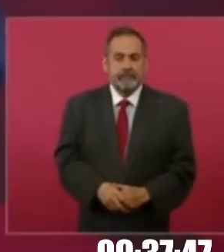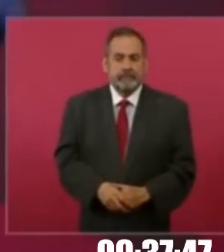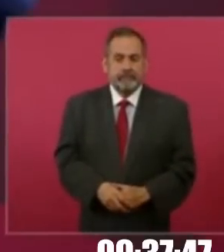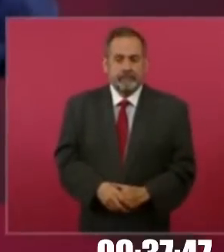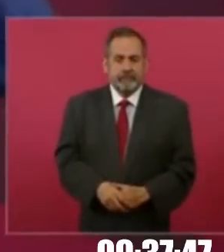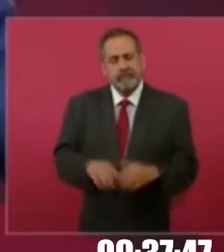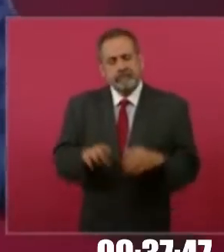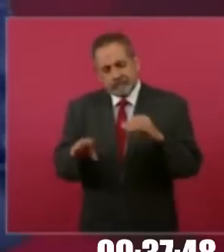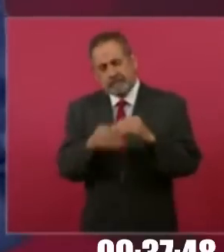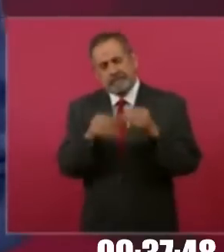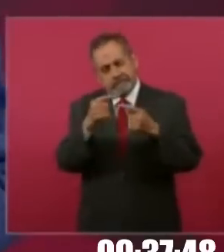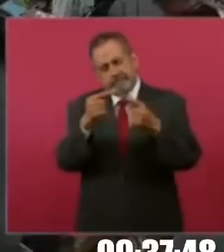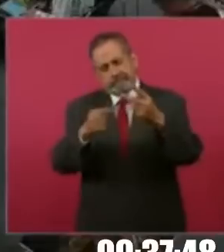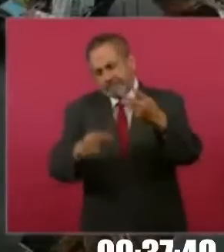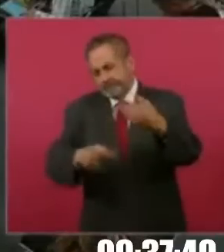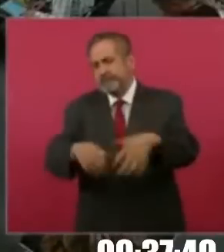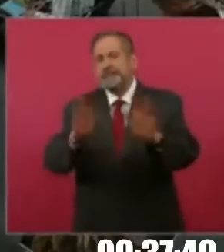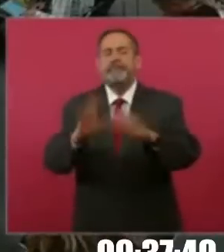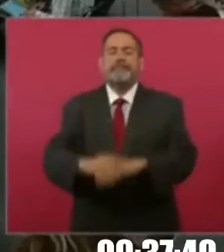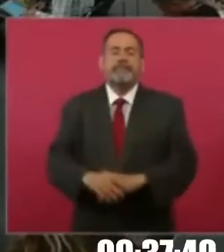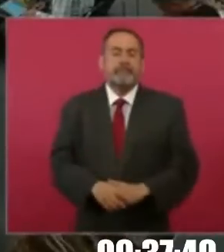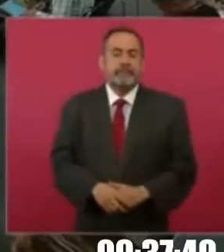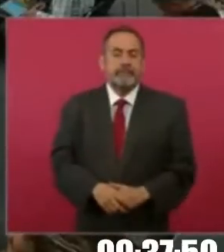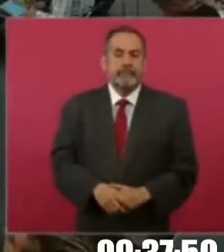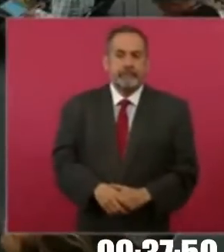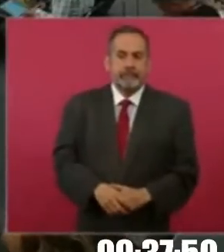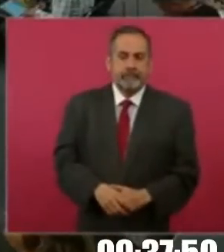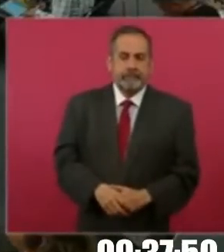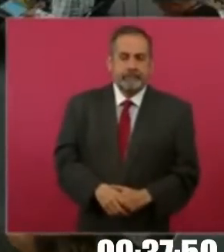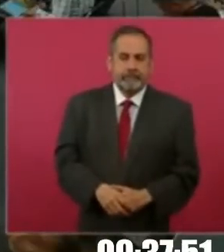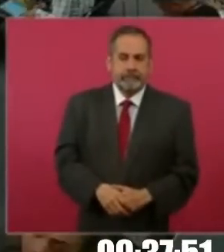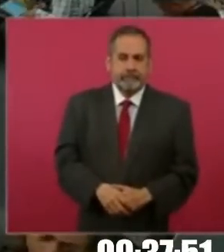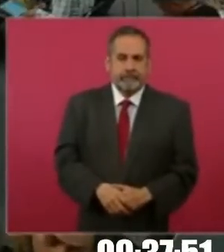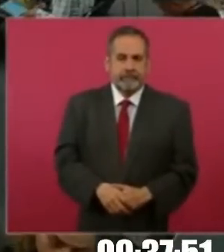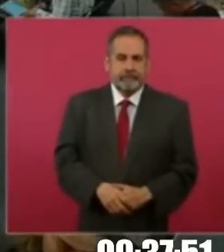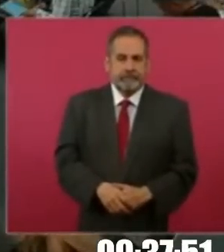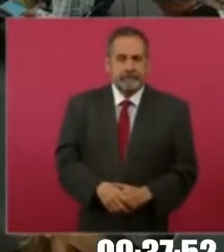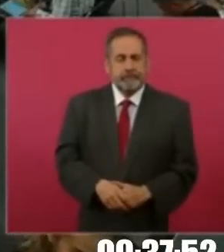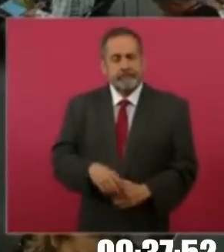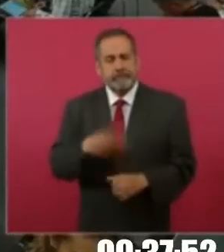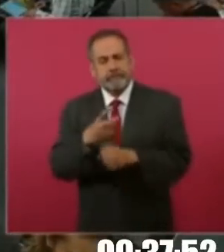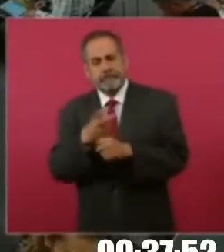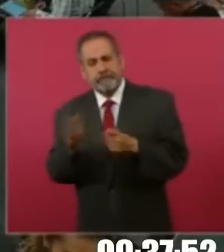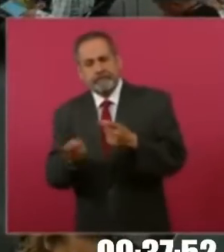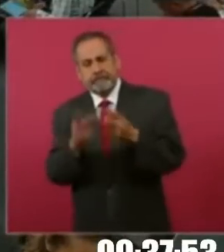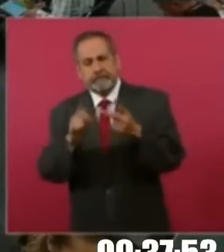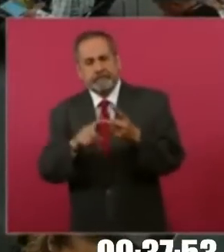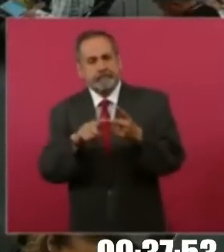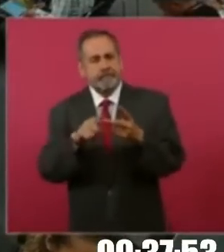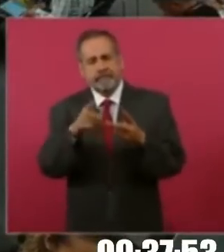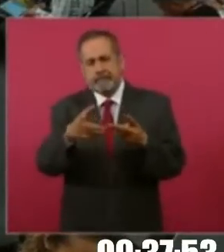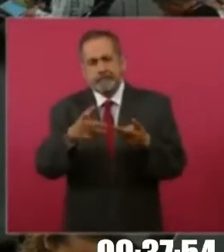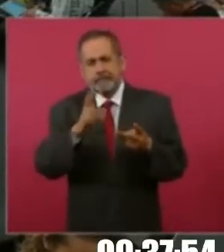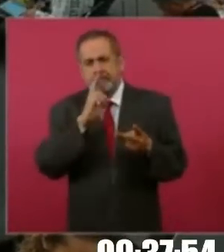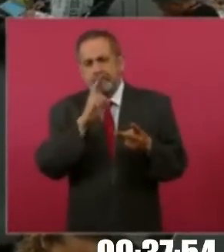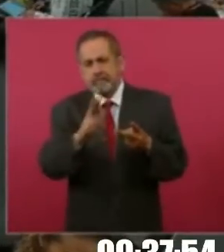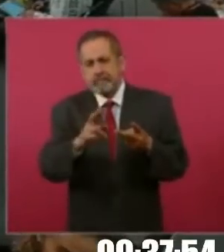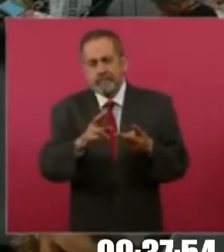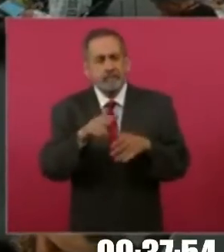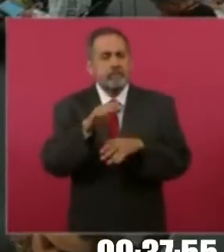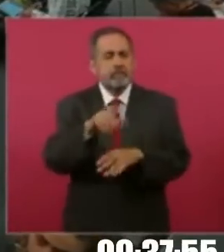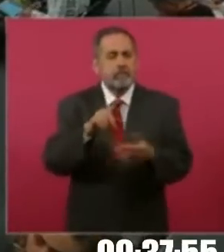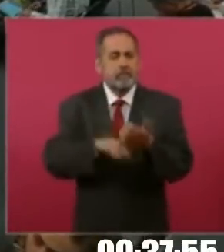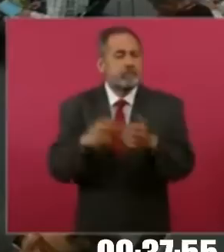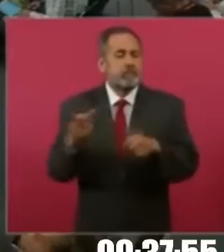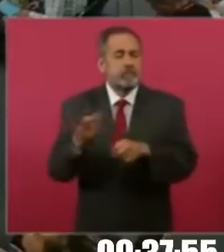más otras cosas Gracias presidente en una segunda pregunta presidente preguntarle qué reporte tiene sobre el impacto